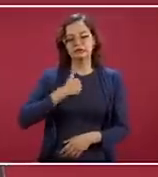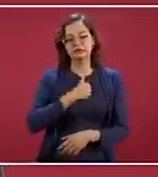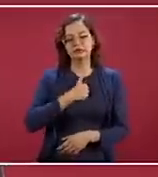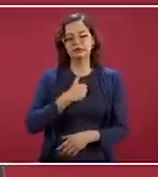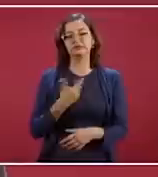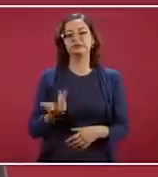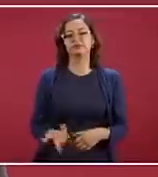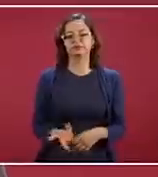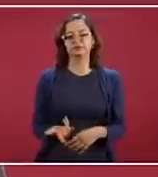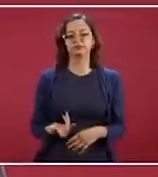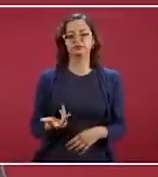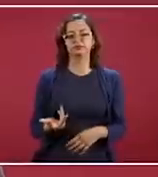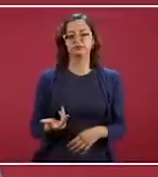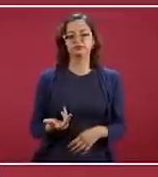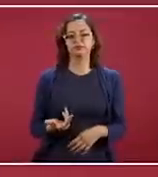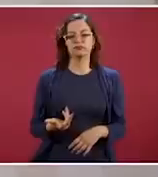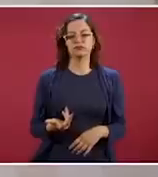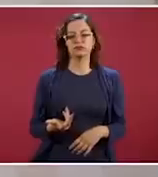se les